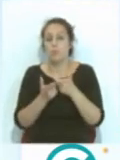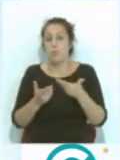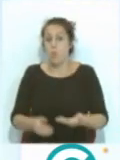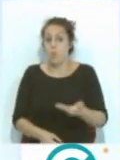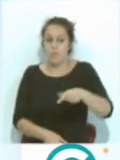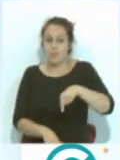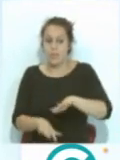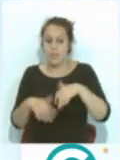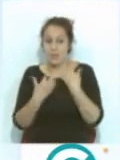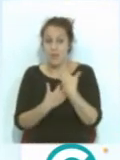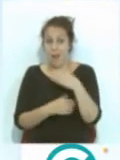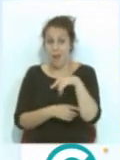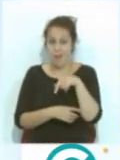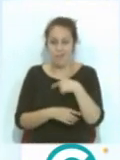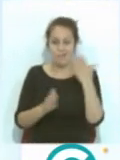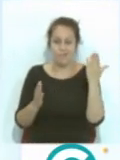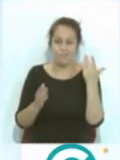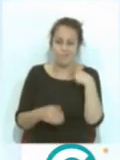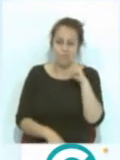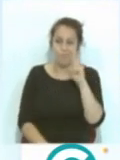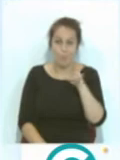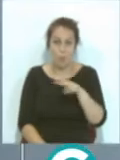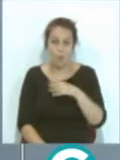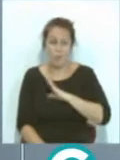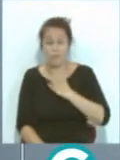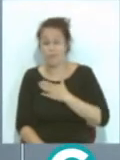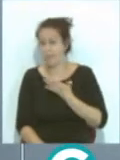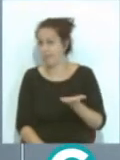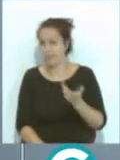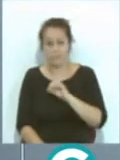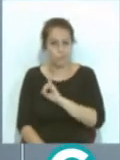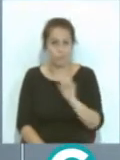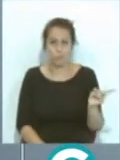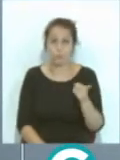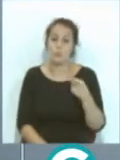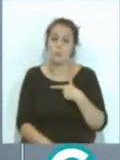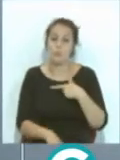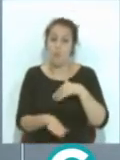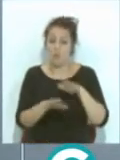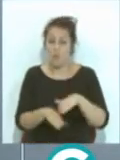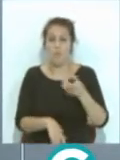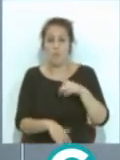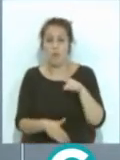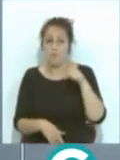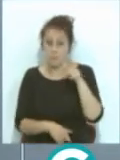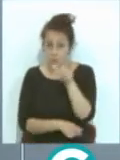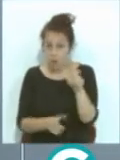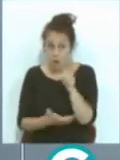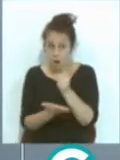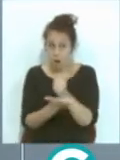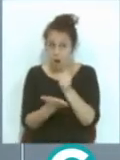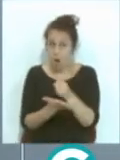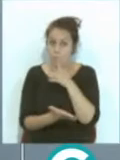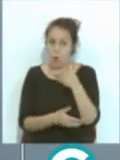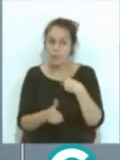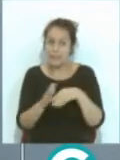en casa, y mañana van a perder esa opción también. Sí, muchos aficionados, sobre todo los abonados, porque para estos partidos hay muy